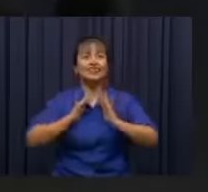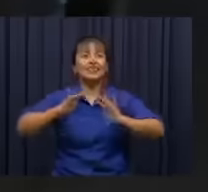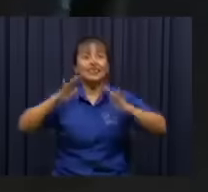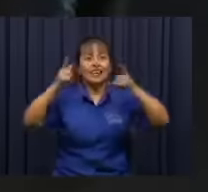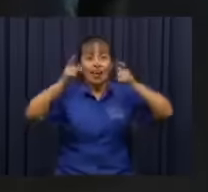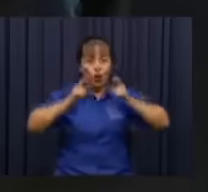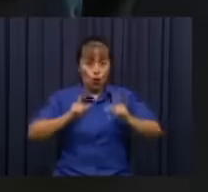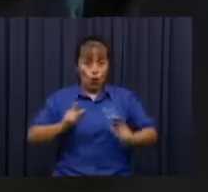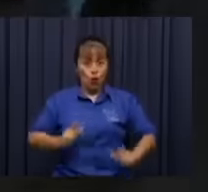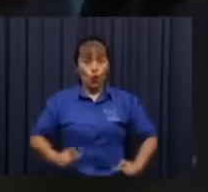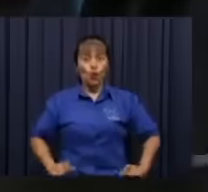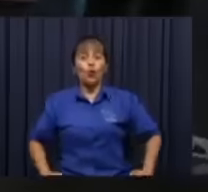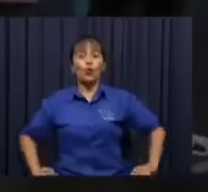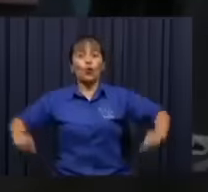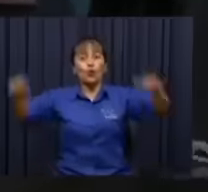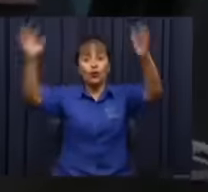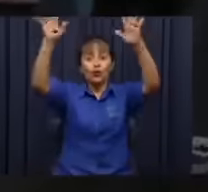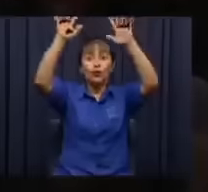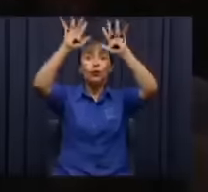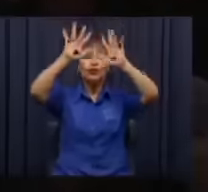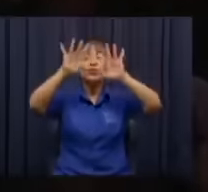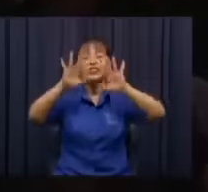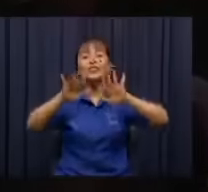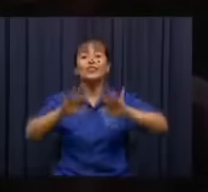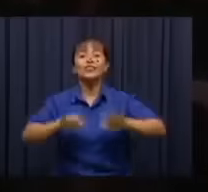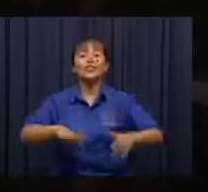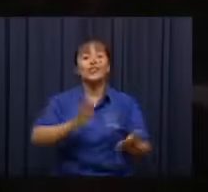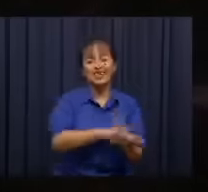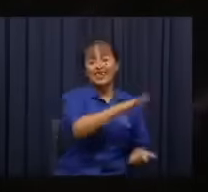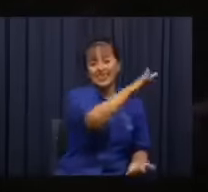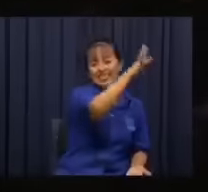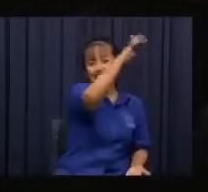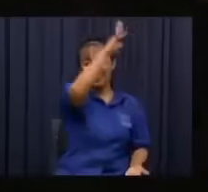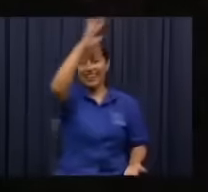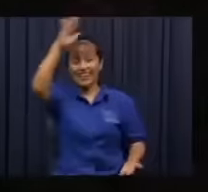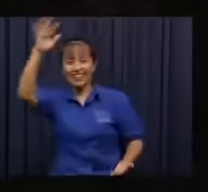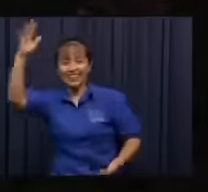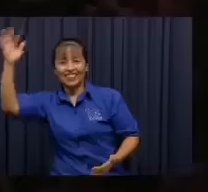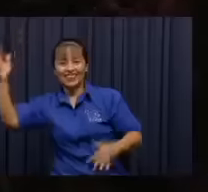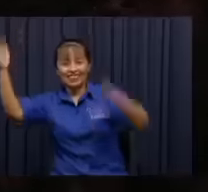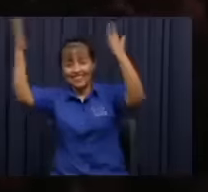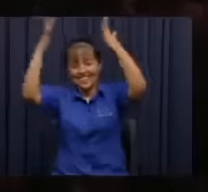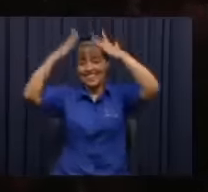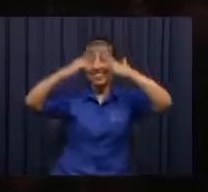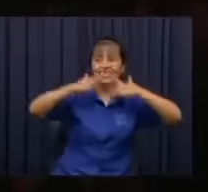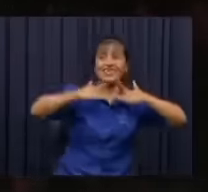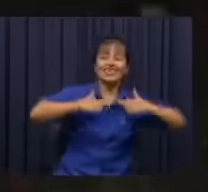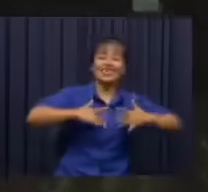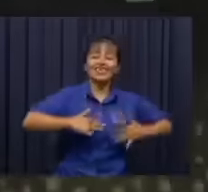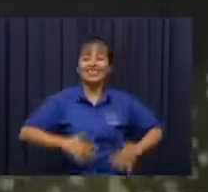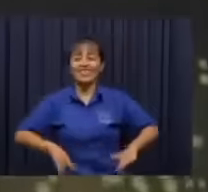pies, y en mi ser está cayendo hoy su gloria sobre mí.